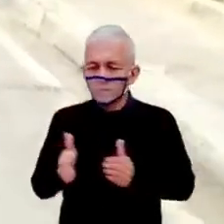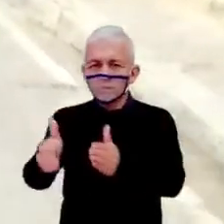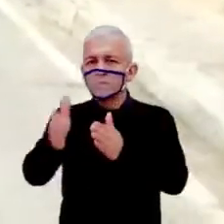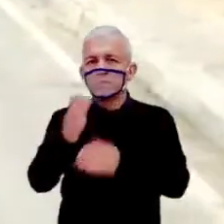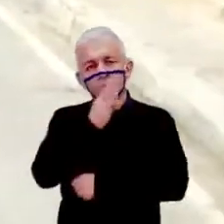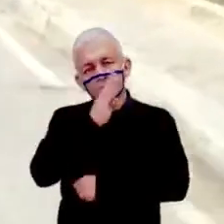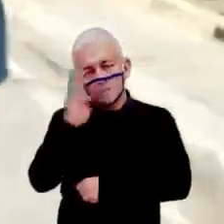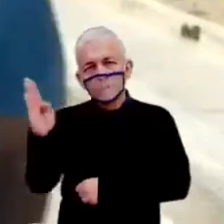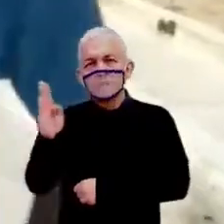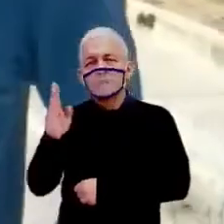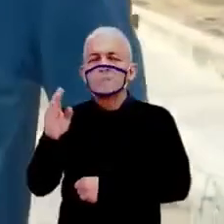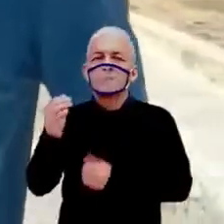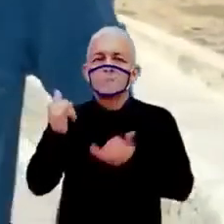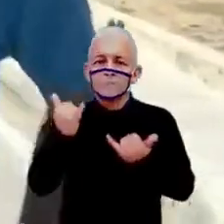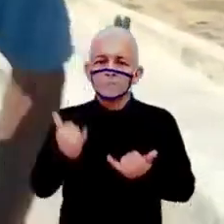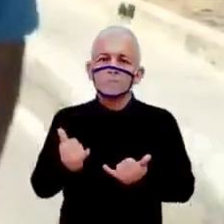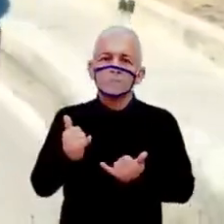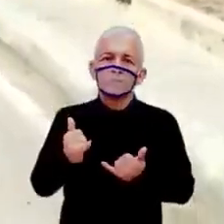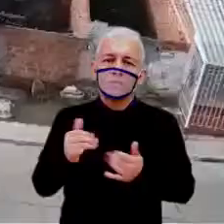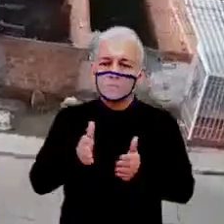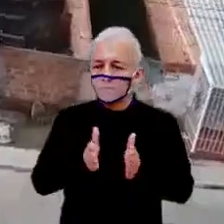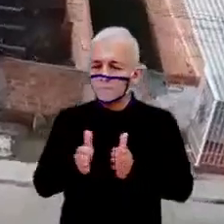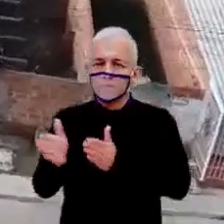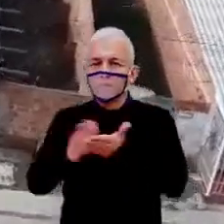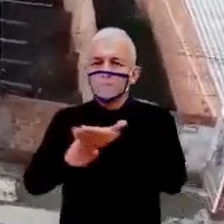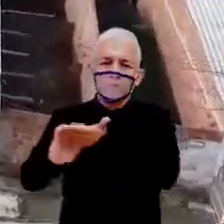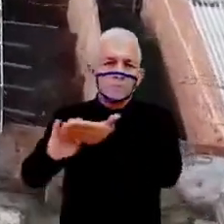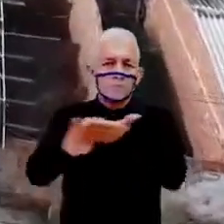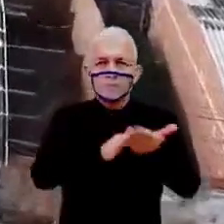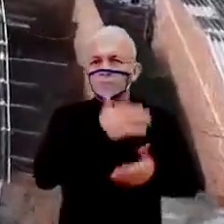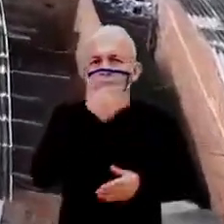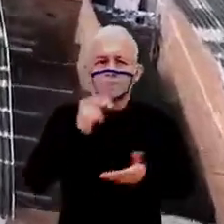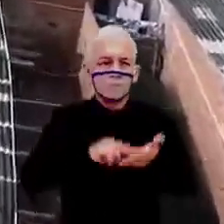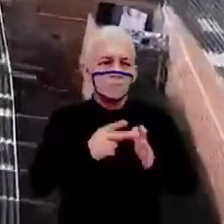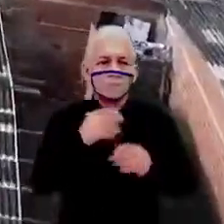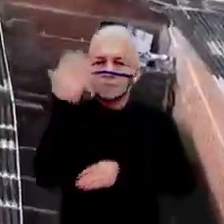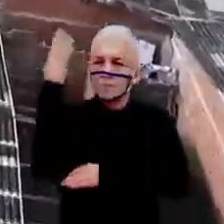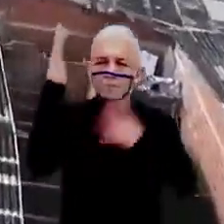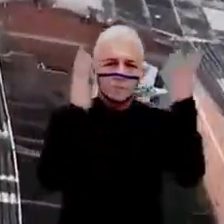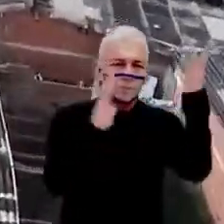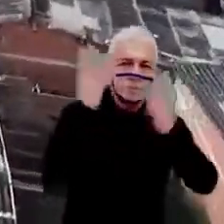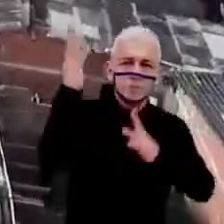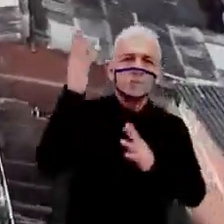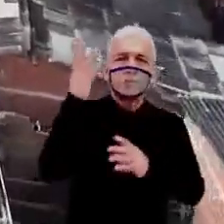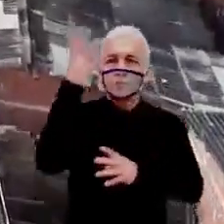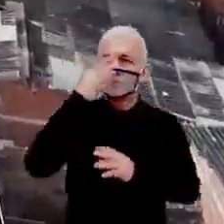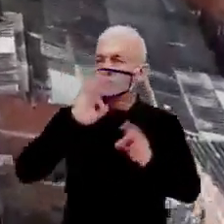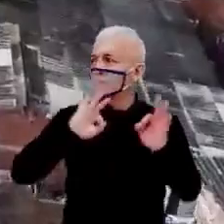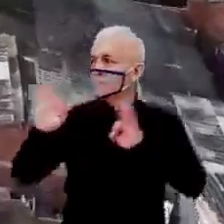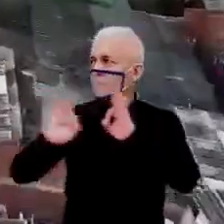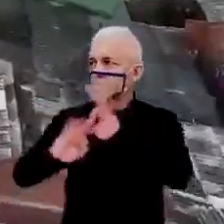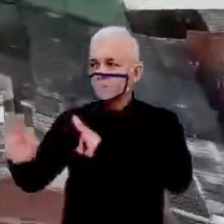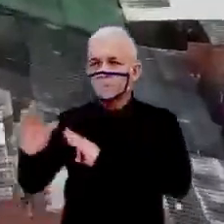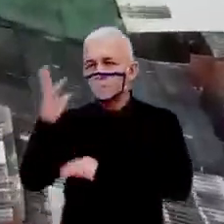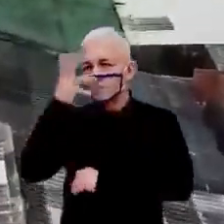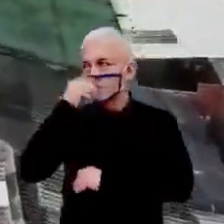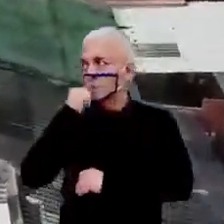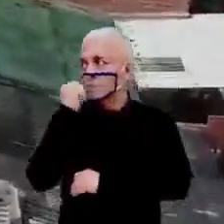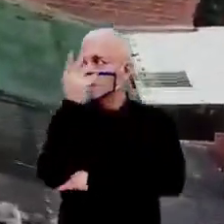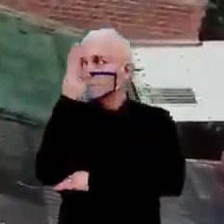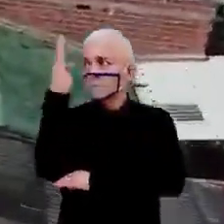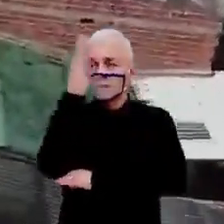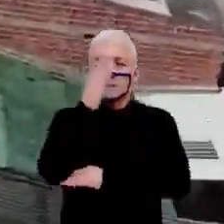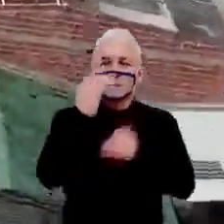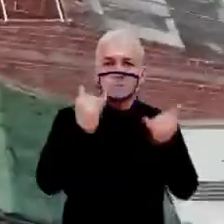tenido Barranquilla y a través de sus mejores canalizaciones ha tenido una mejor arbolización, como podemos ver, una de las mejores arbolizaciones que ha tenido